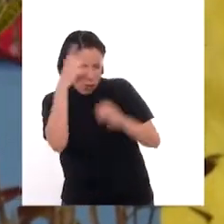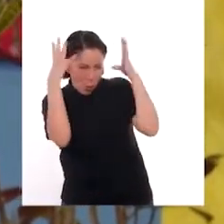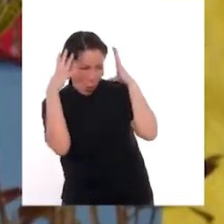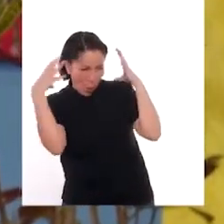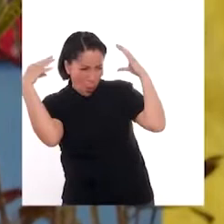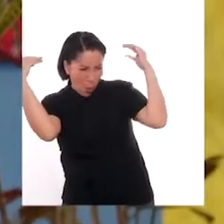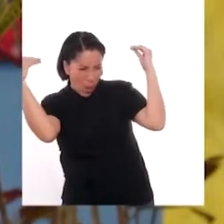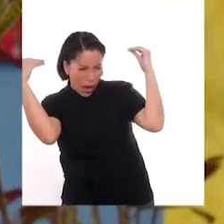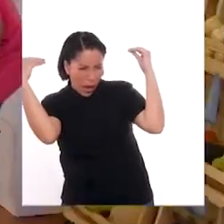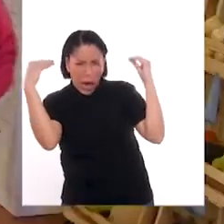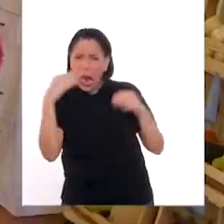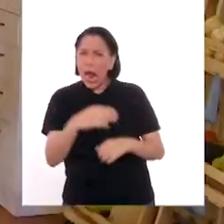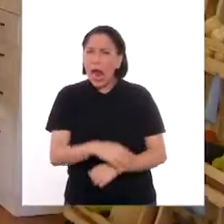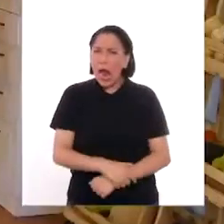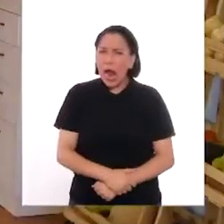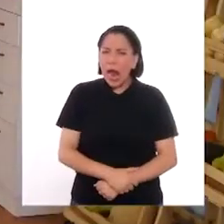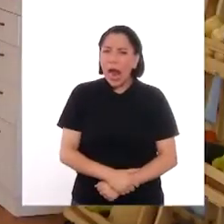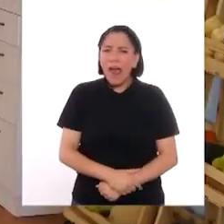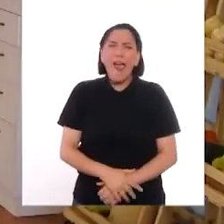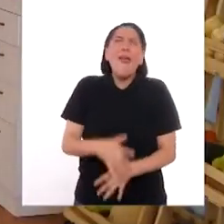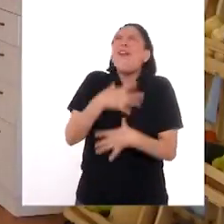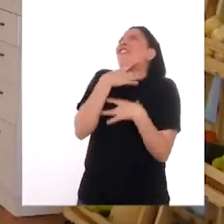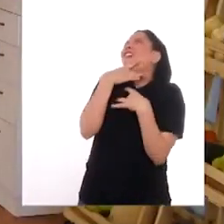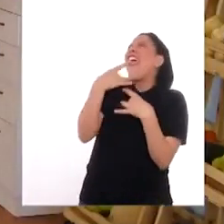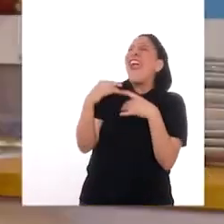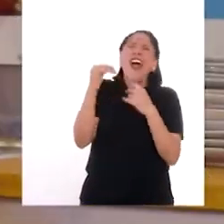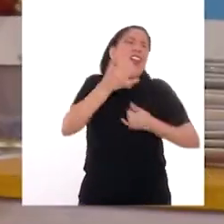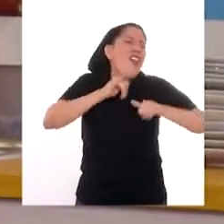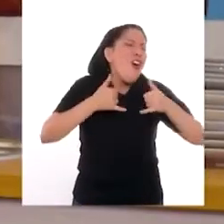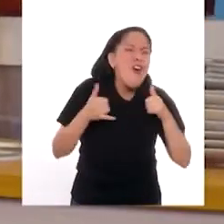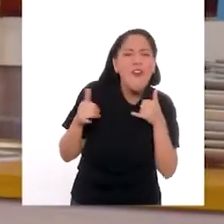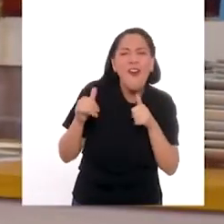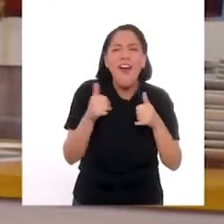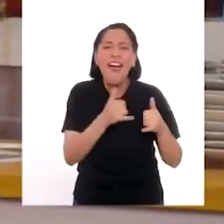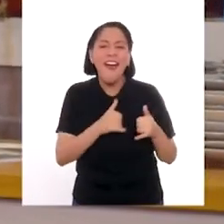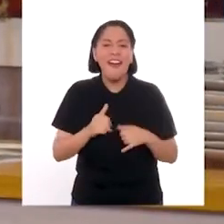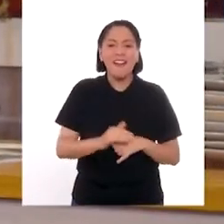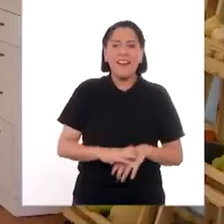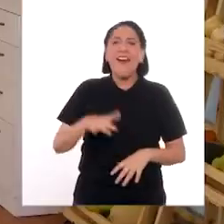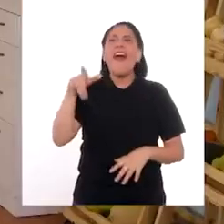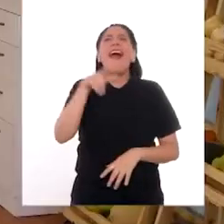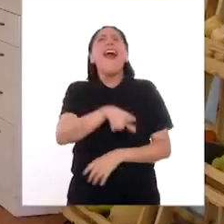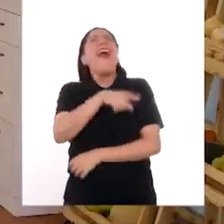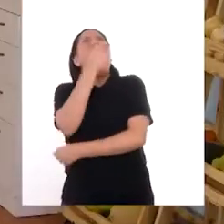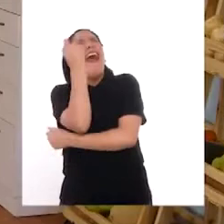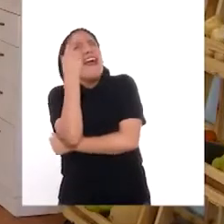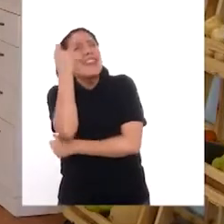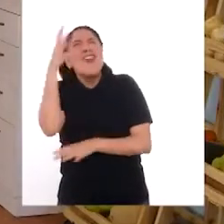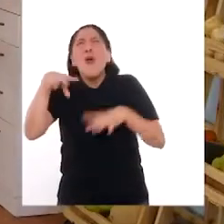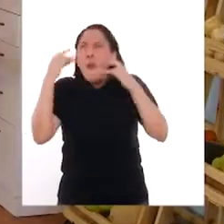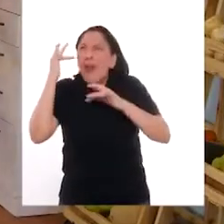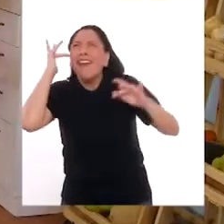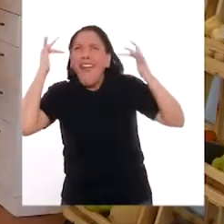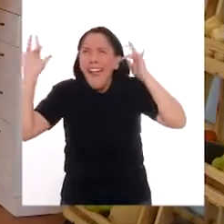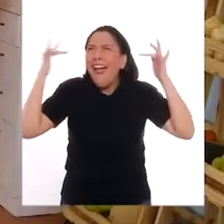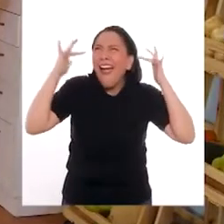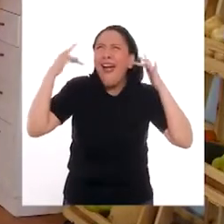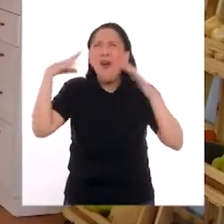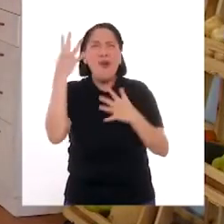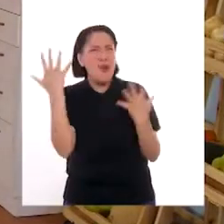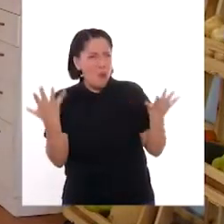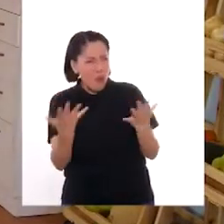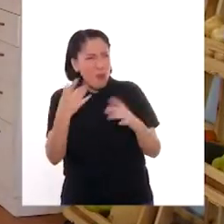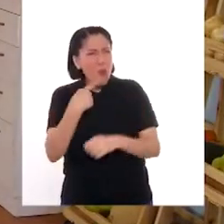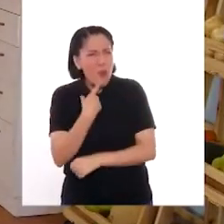¿Eso es un duende? ¡Me encanta jugar! Ahora entiendo de dónde vienen esos